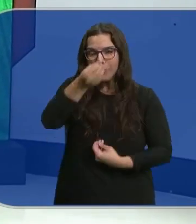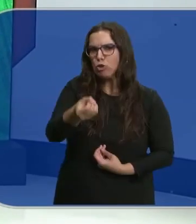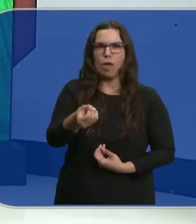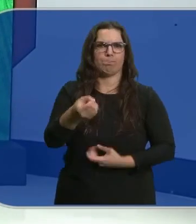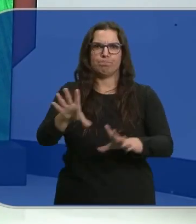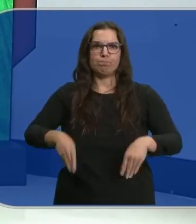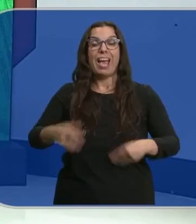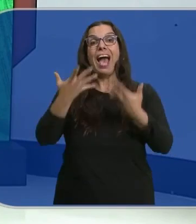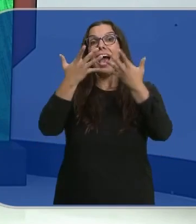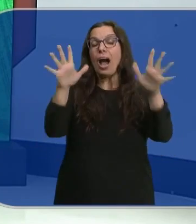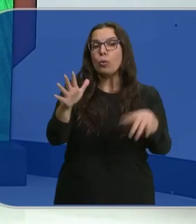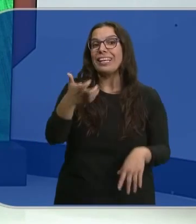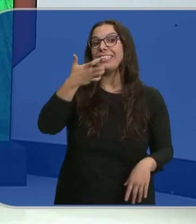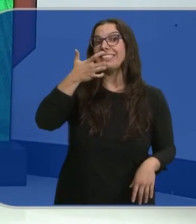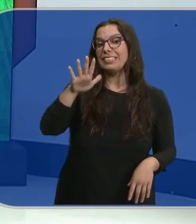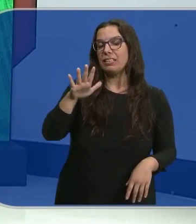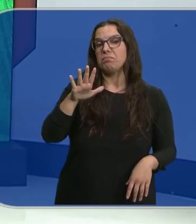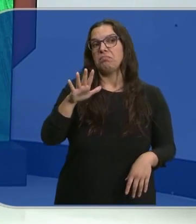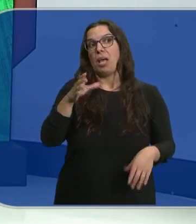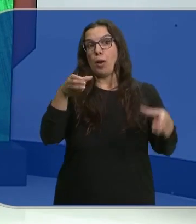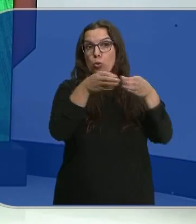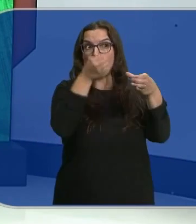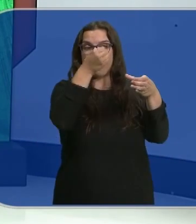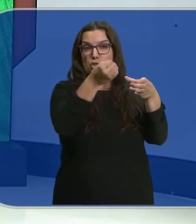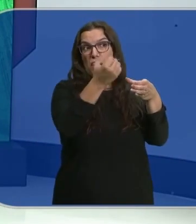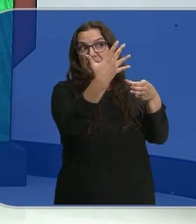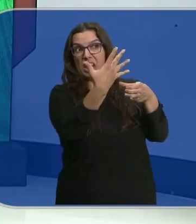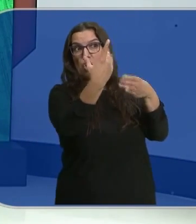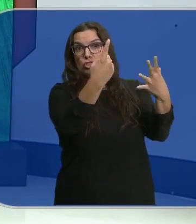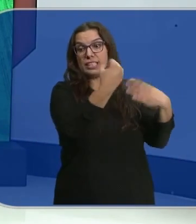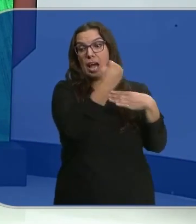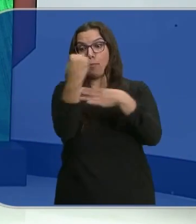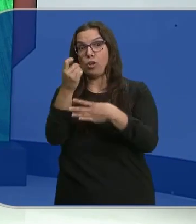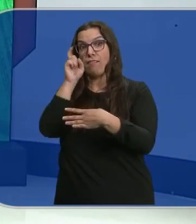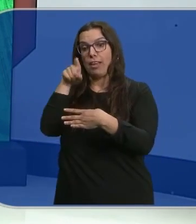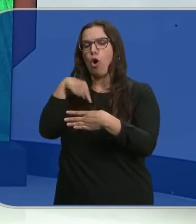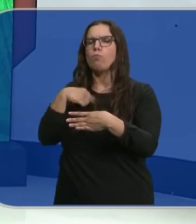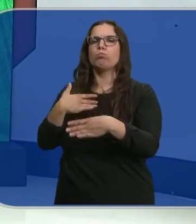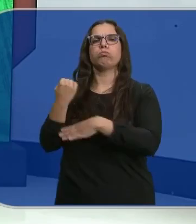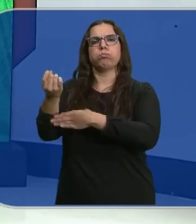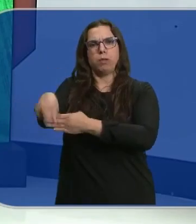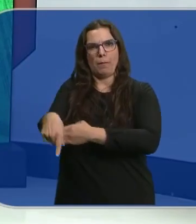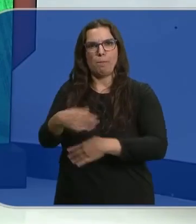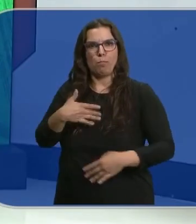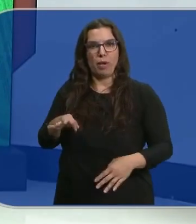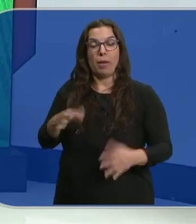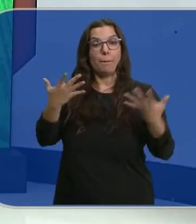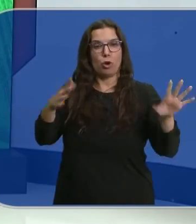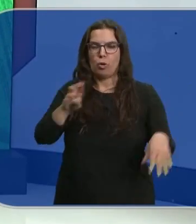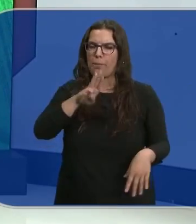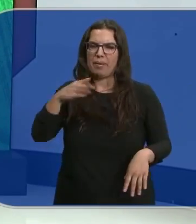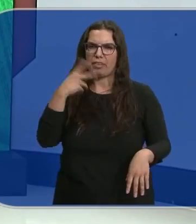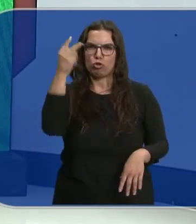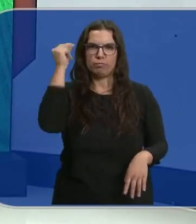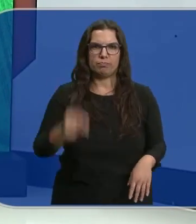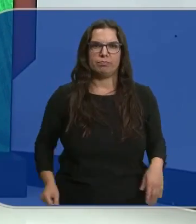aunque apoyarían su investidura si logra el respaldo de 5 o 6 diputados de esa formación. Es una opción que los populares han rechazado de